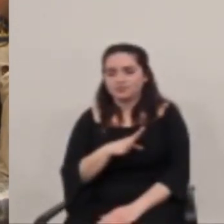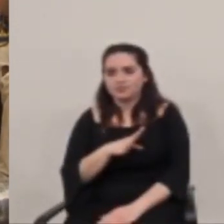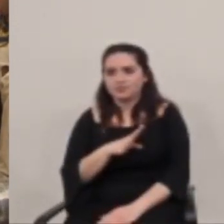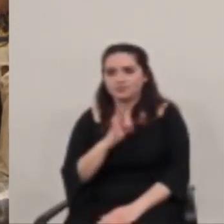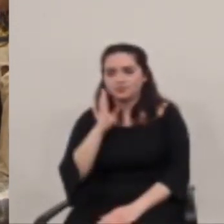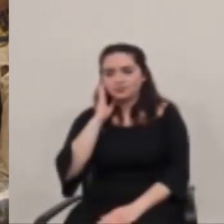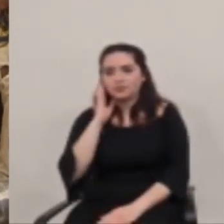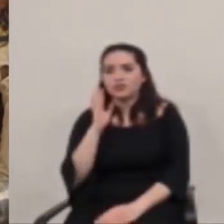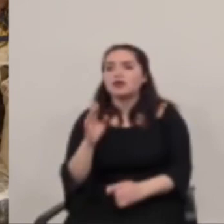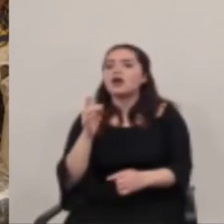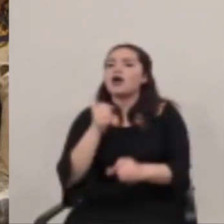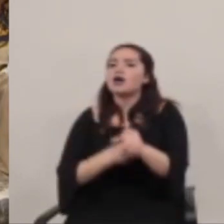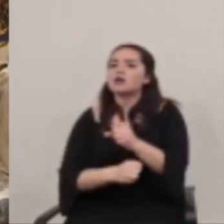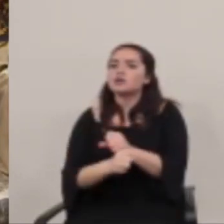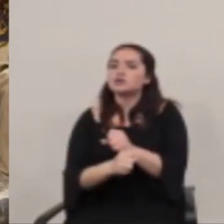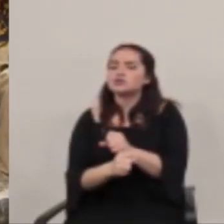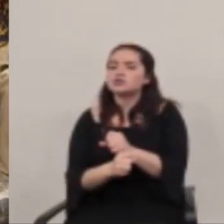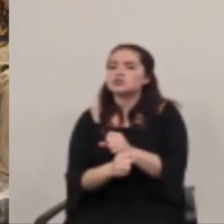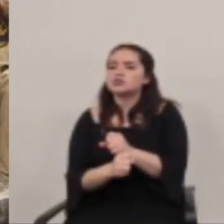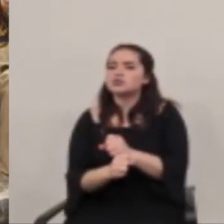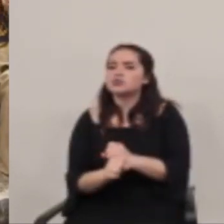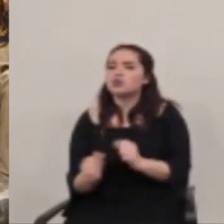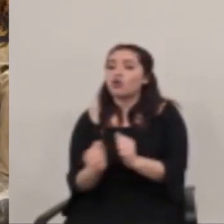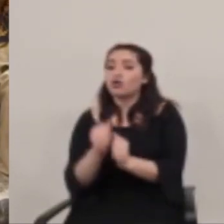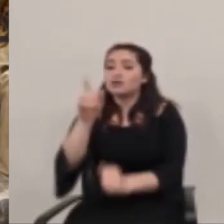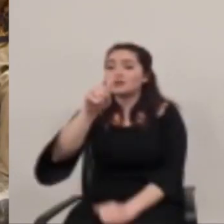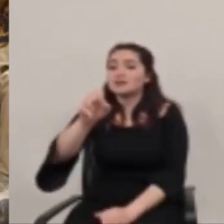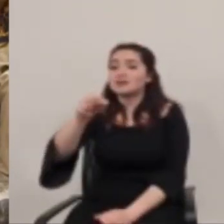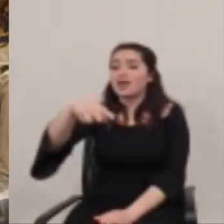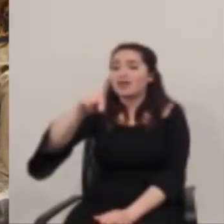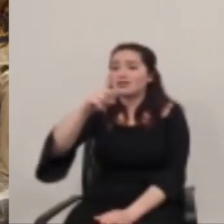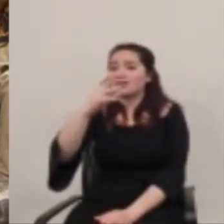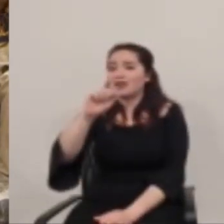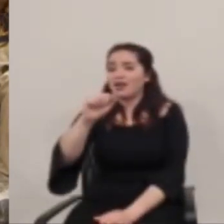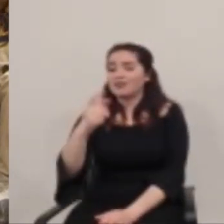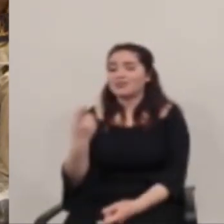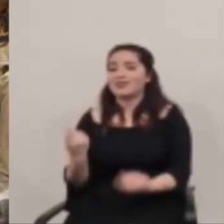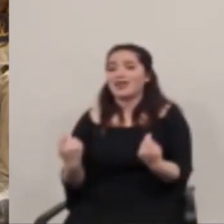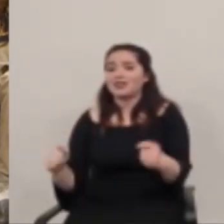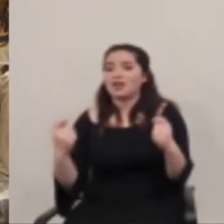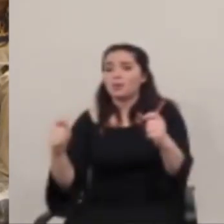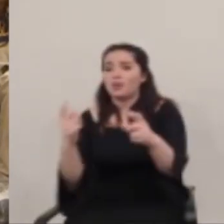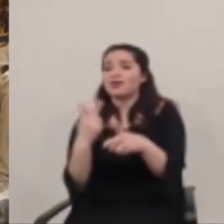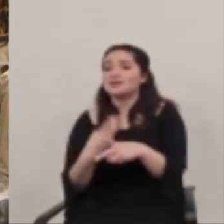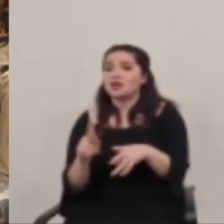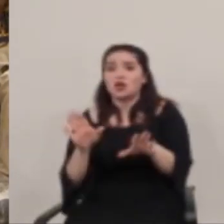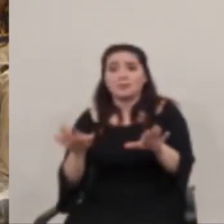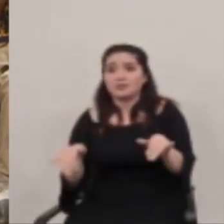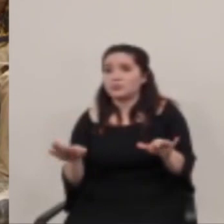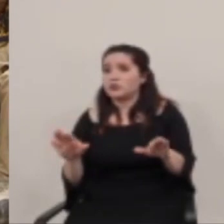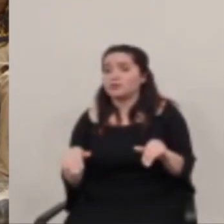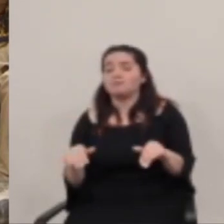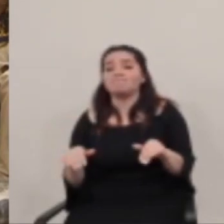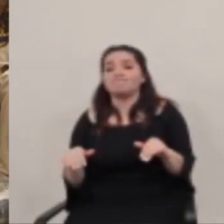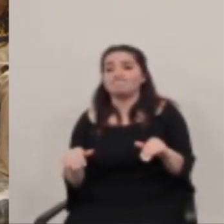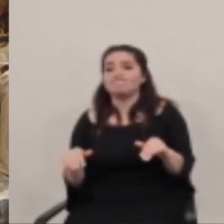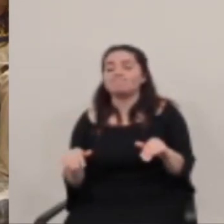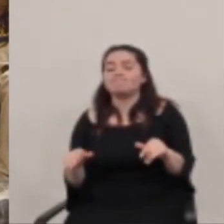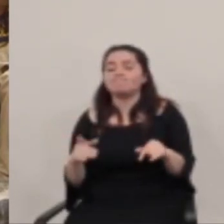Y hace un par de años con Sandra Mella intentamos hacer lo mismo, pero al